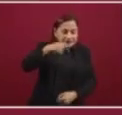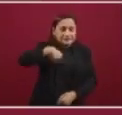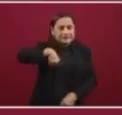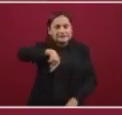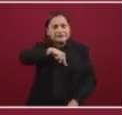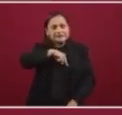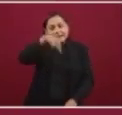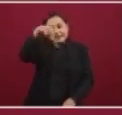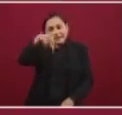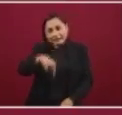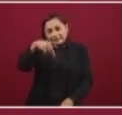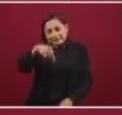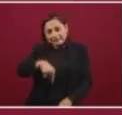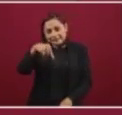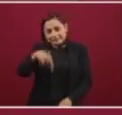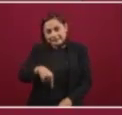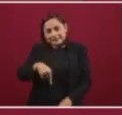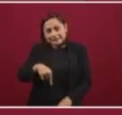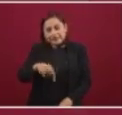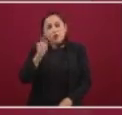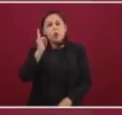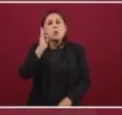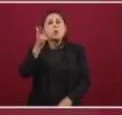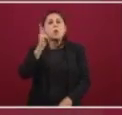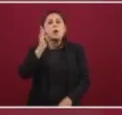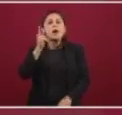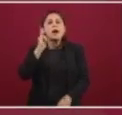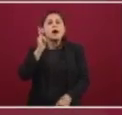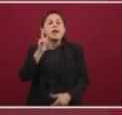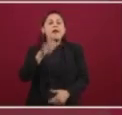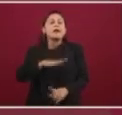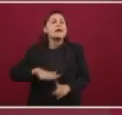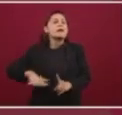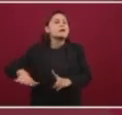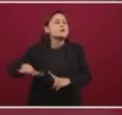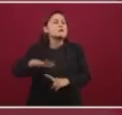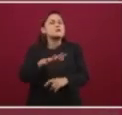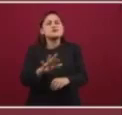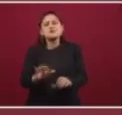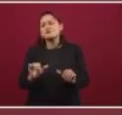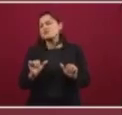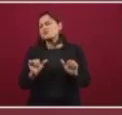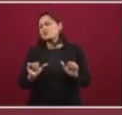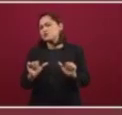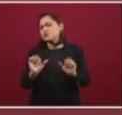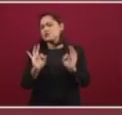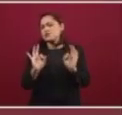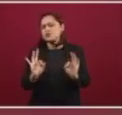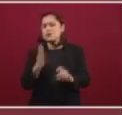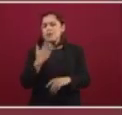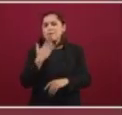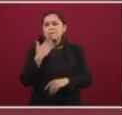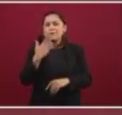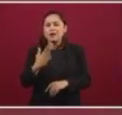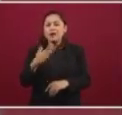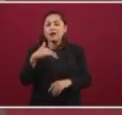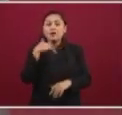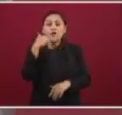con este paraíso. Si acabamos con la corrupción y no hay